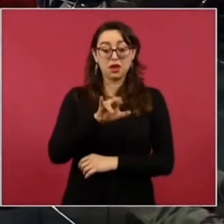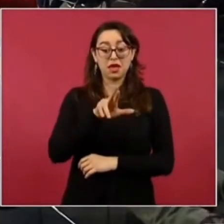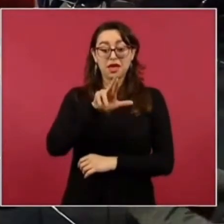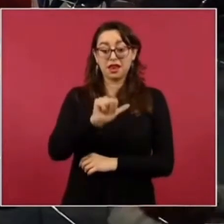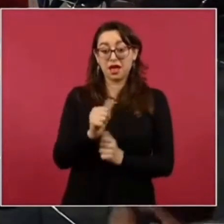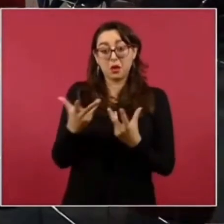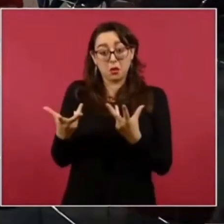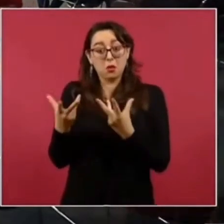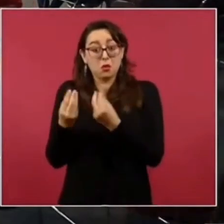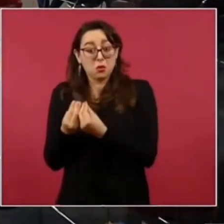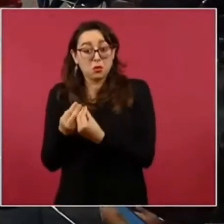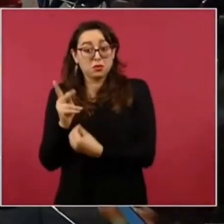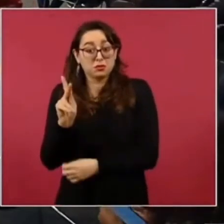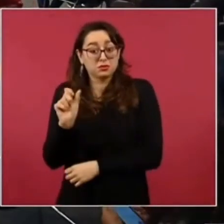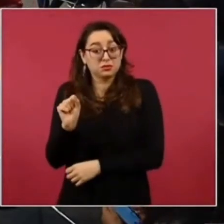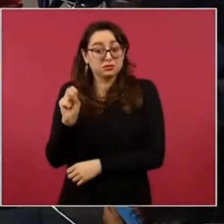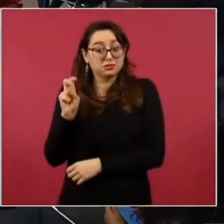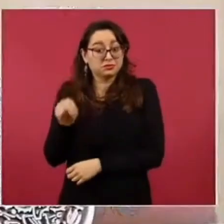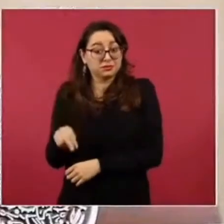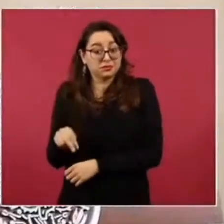¿Y qué dice ahora el norte?